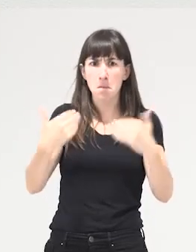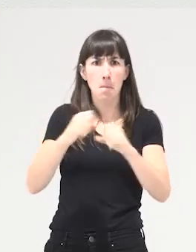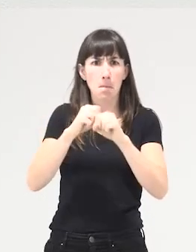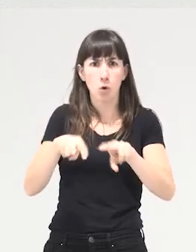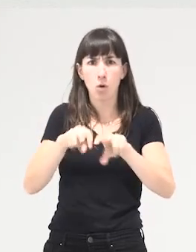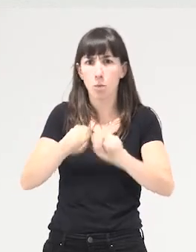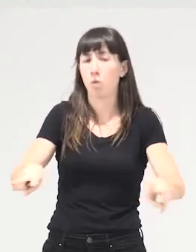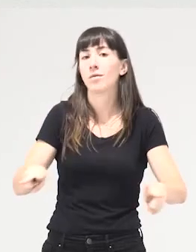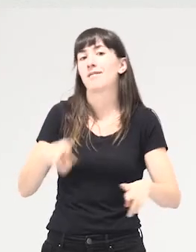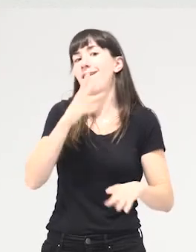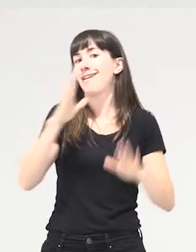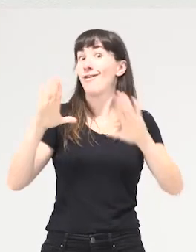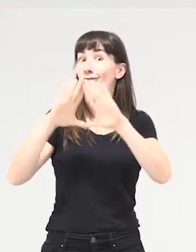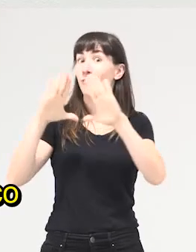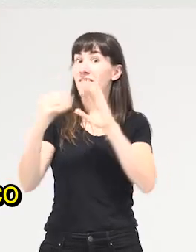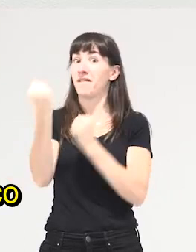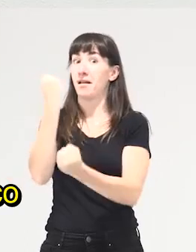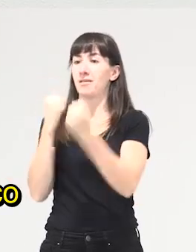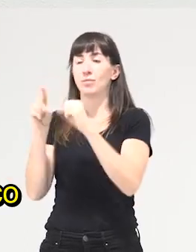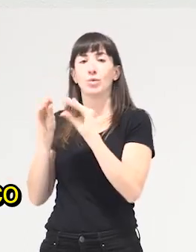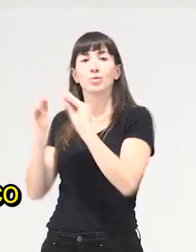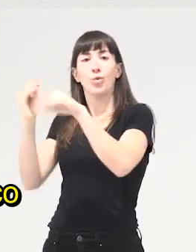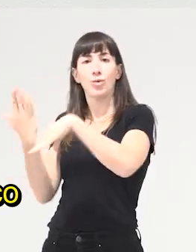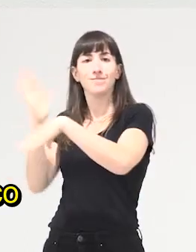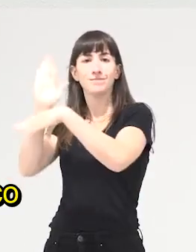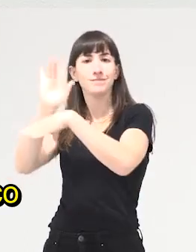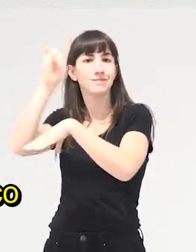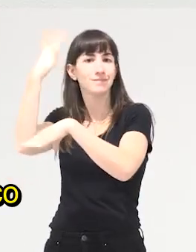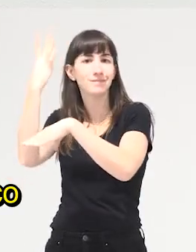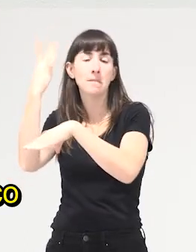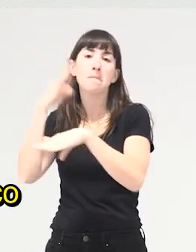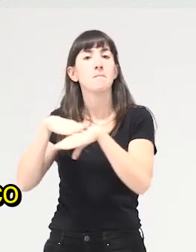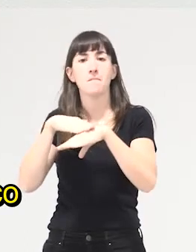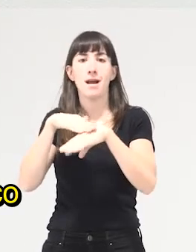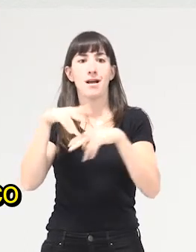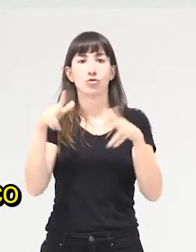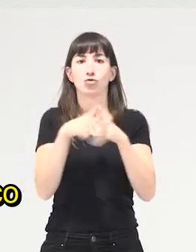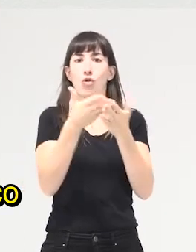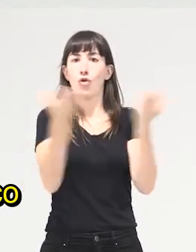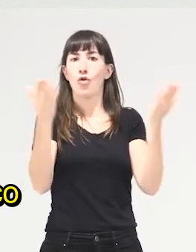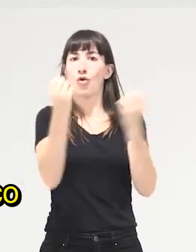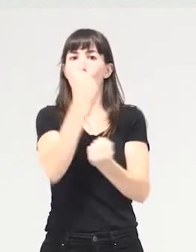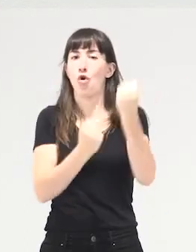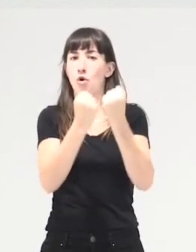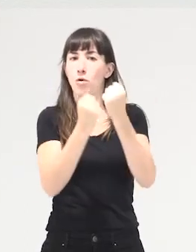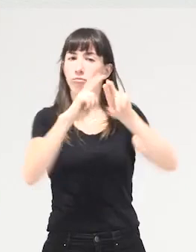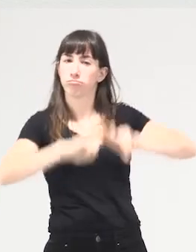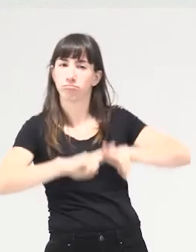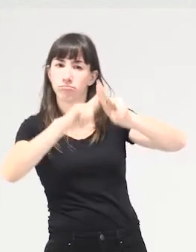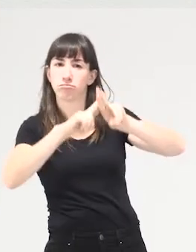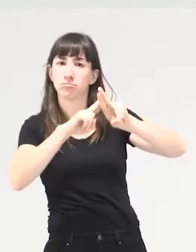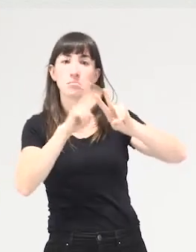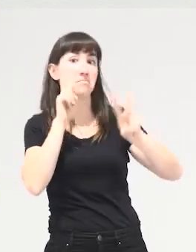La economía feminista nos trae esta propuesta de analizar el sistema socioeconómico desde una mirada feminista y poner